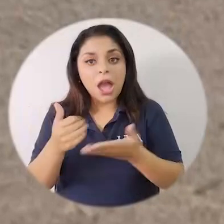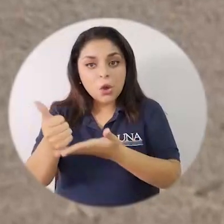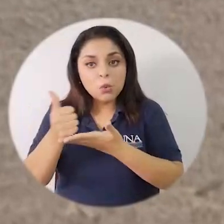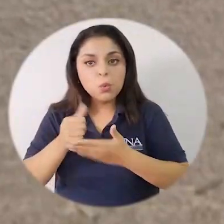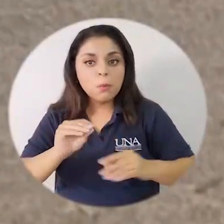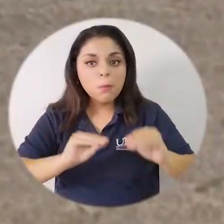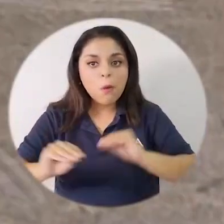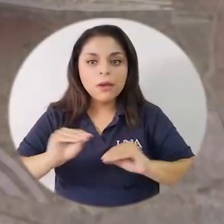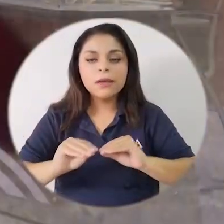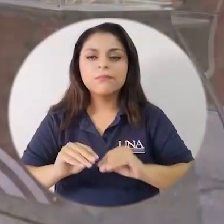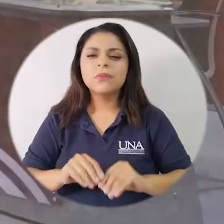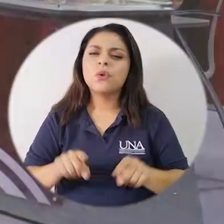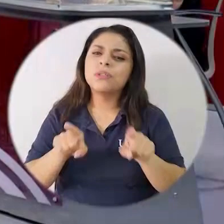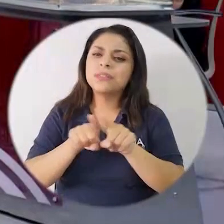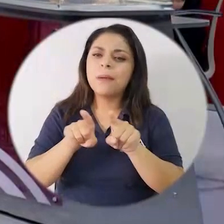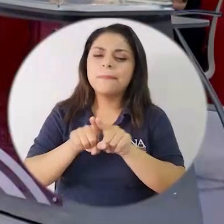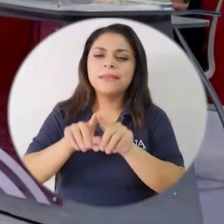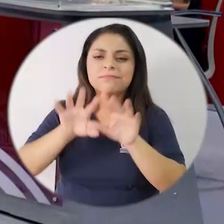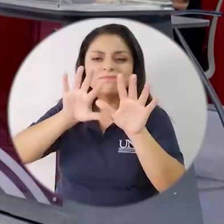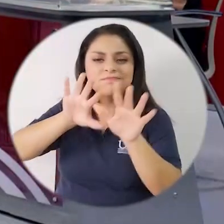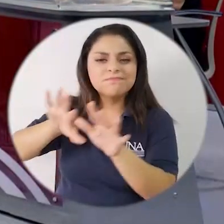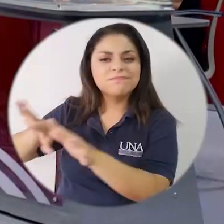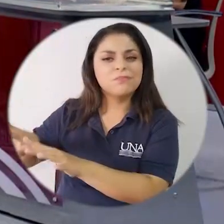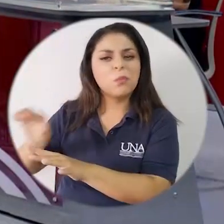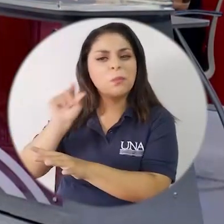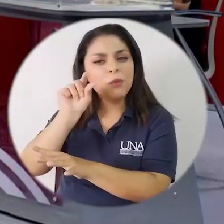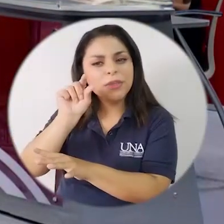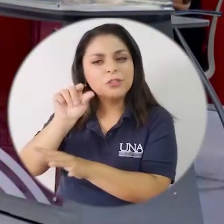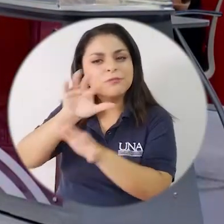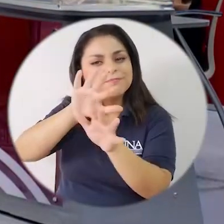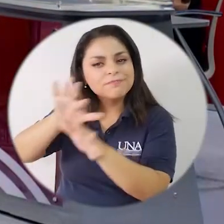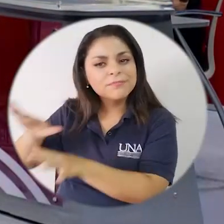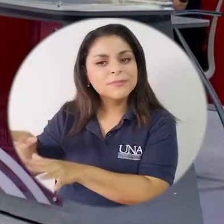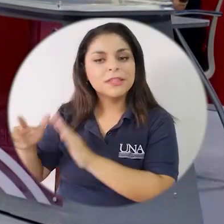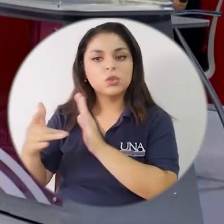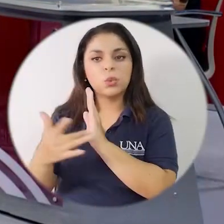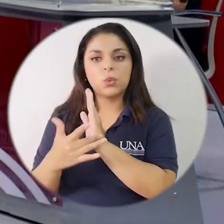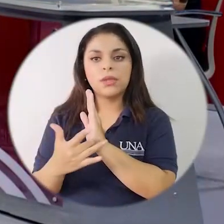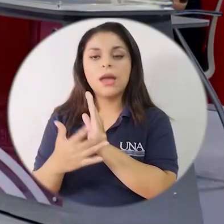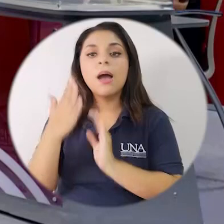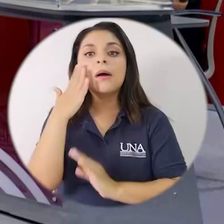nos hagan ponernos en movimiento, pero también desconectarnos un ratito de los medios